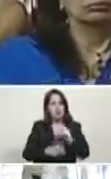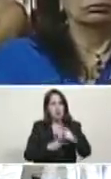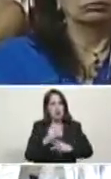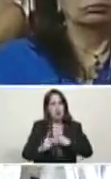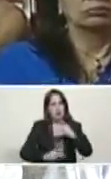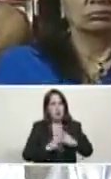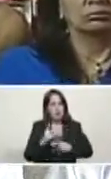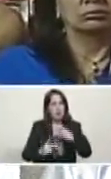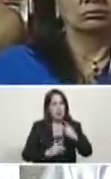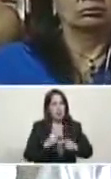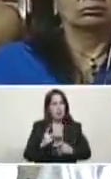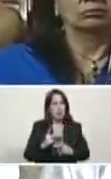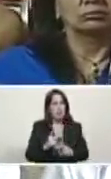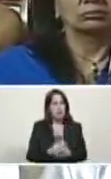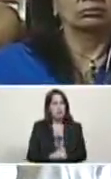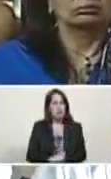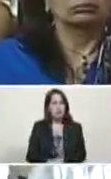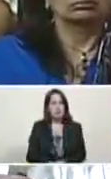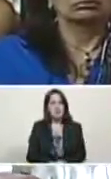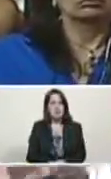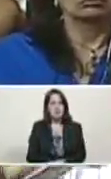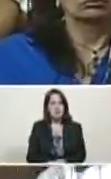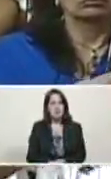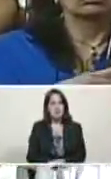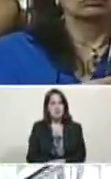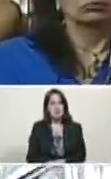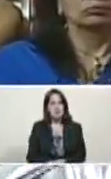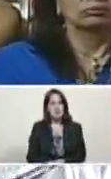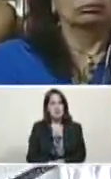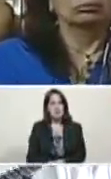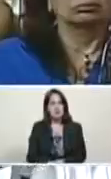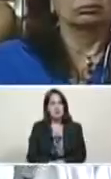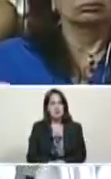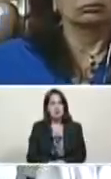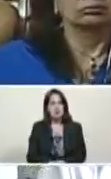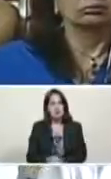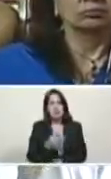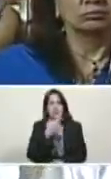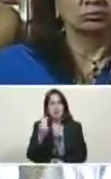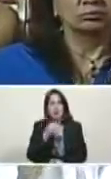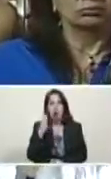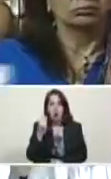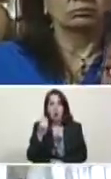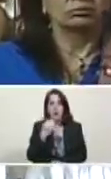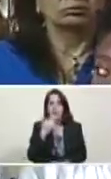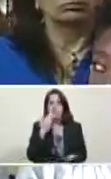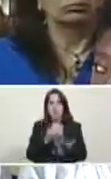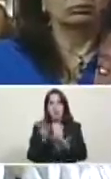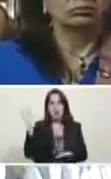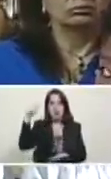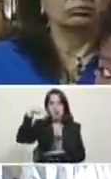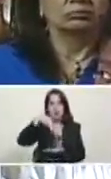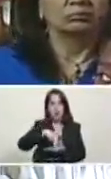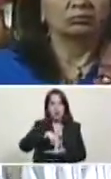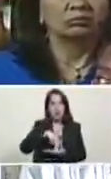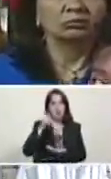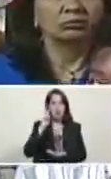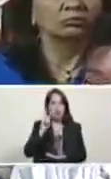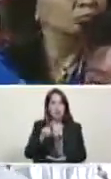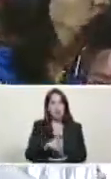primer paso sepan que no están solos y que estos jóvenes que pido que se levanten donde están los jóvenes